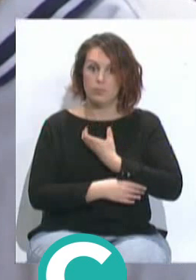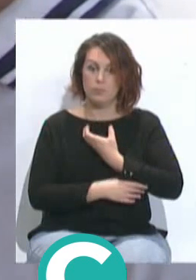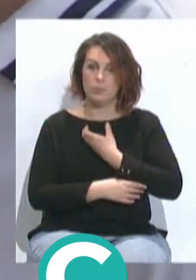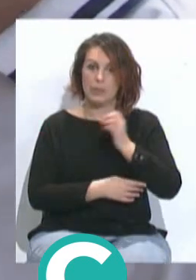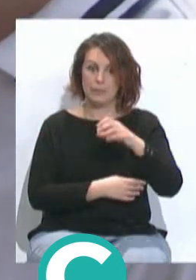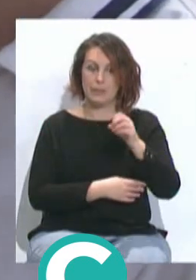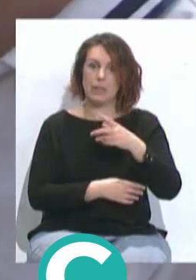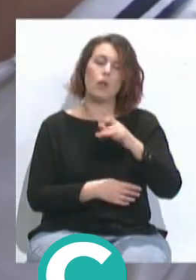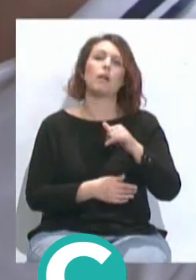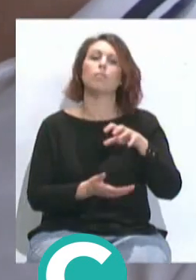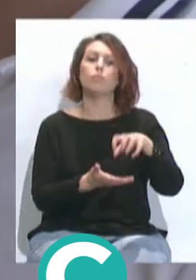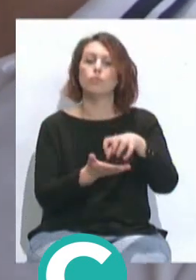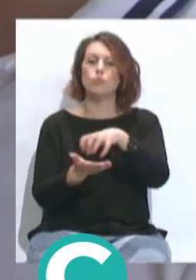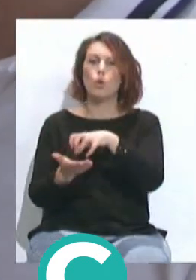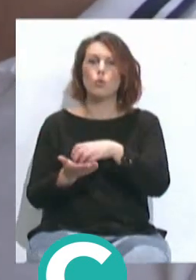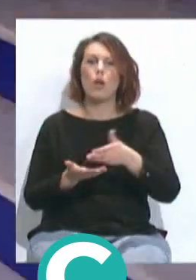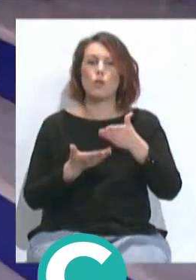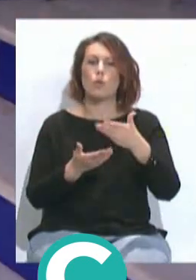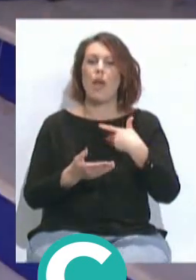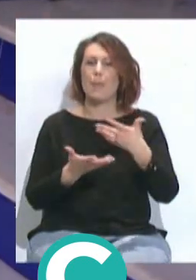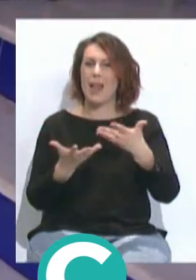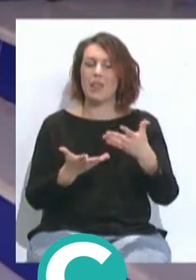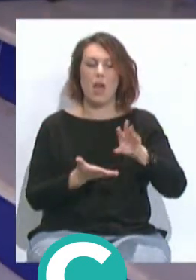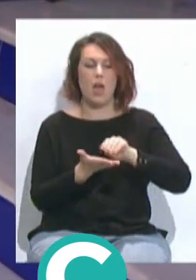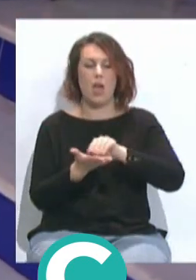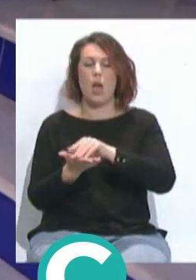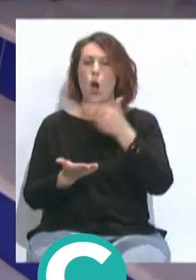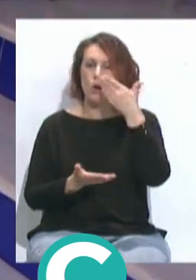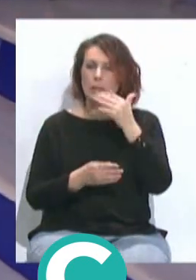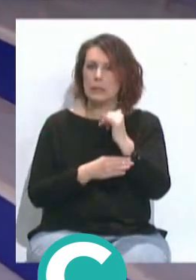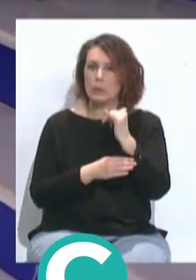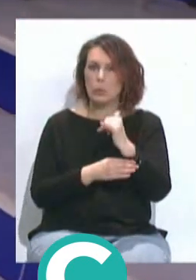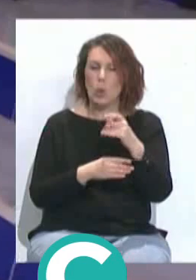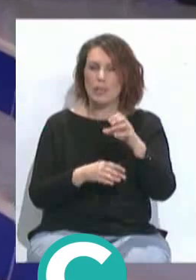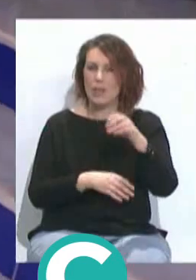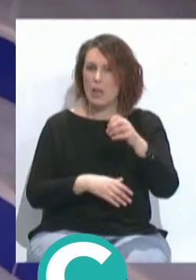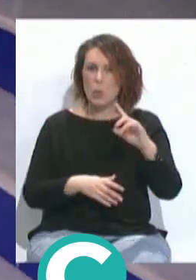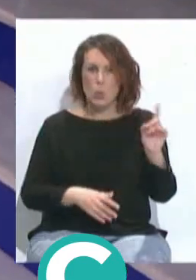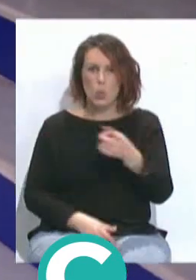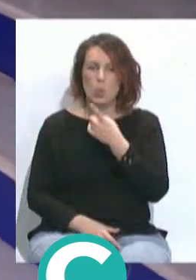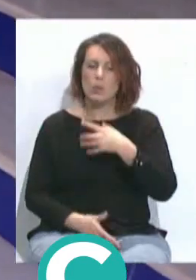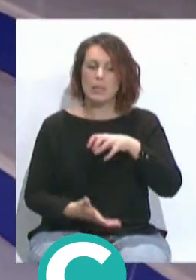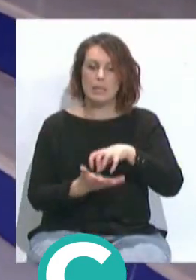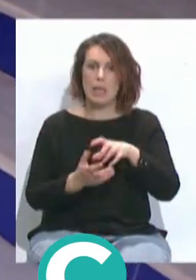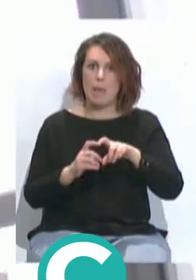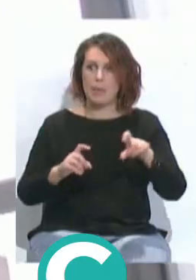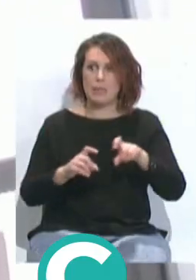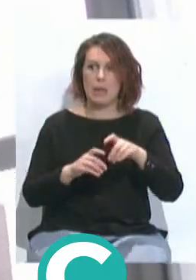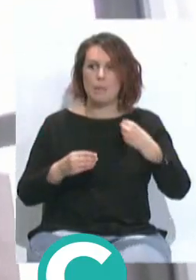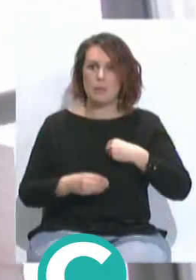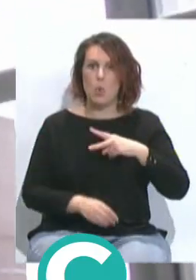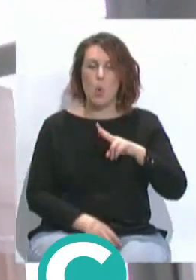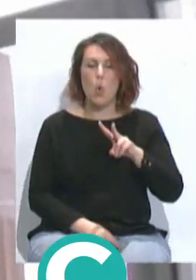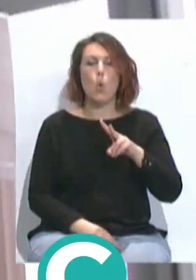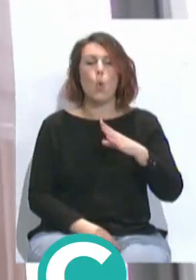establecido puntos de recogida de ayuda de emergencia en prácticamente todos los colegios e institutos de la isla en la sede de su propia empresa Ucra